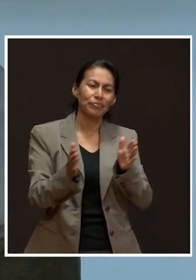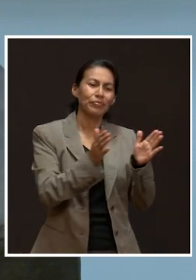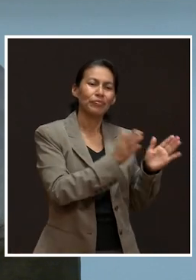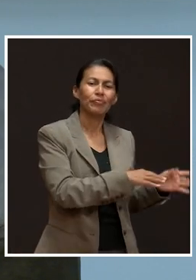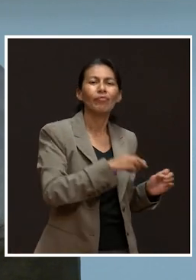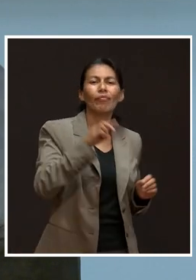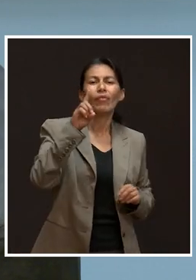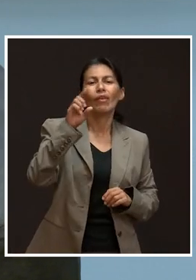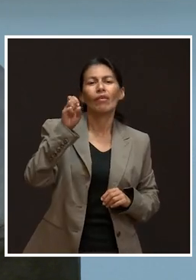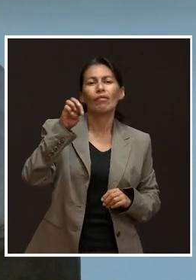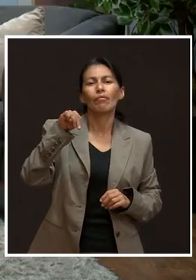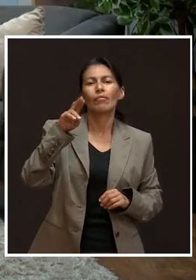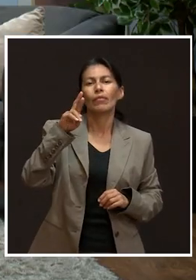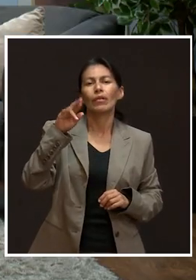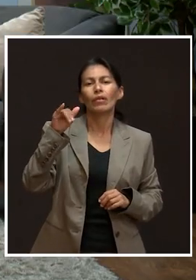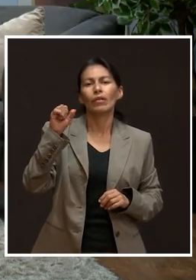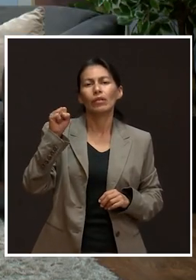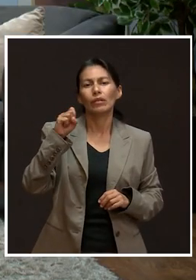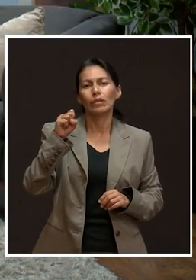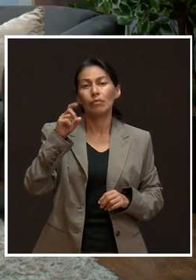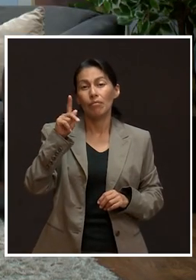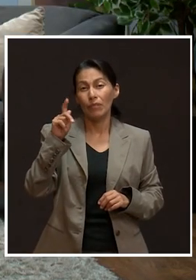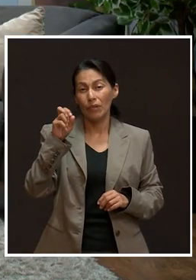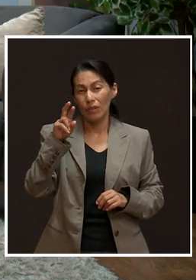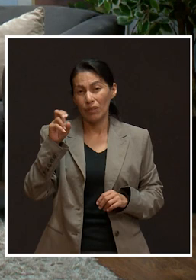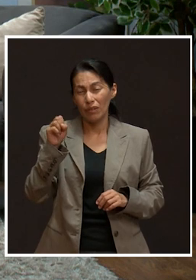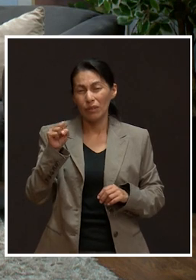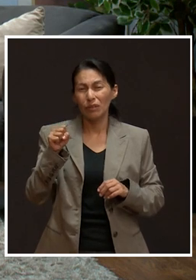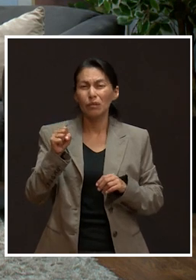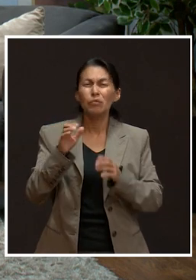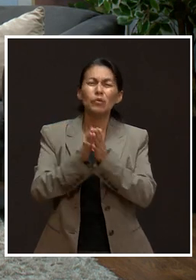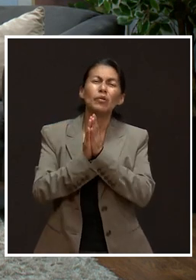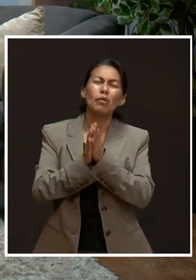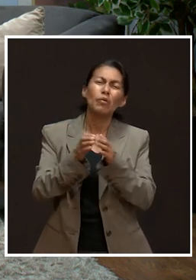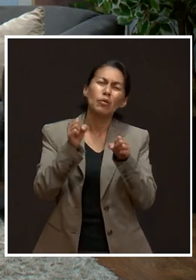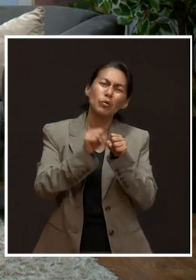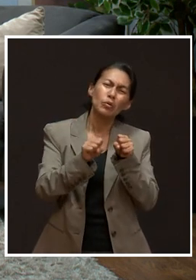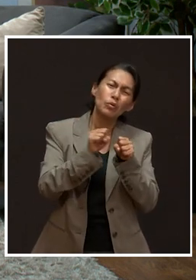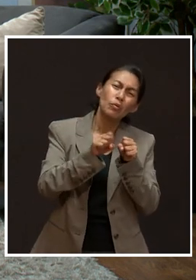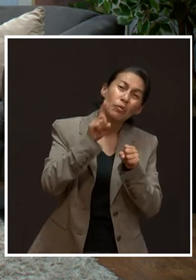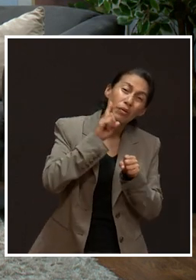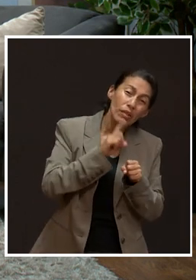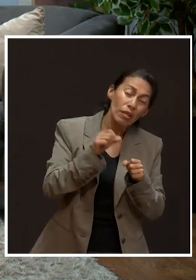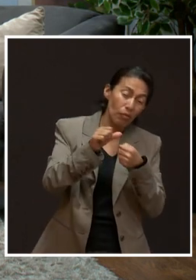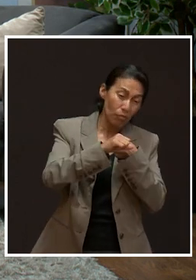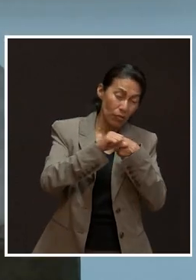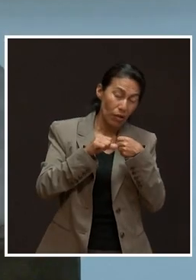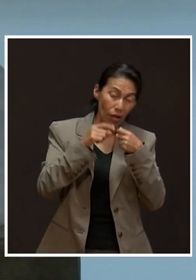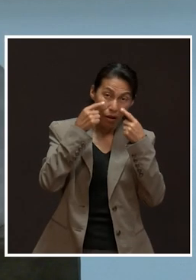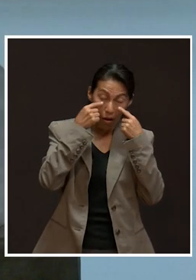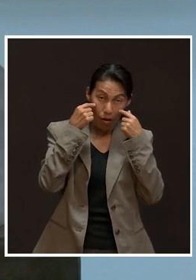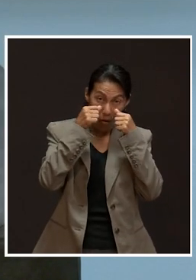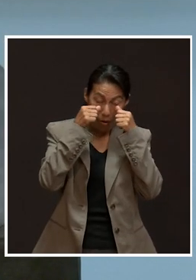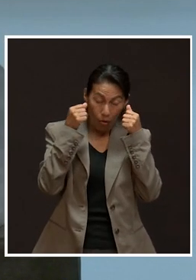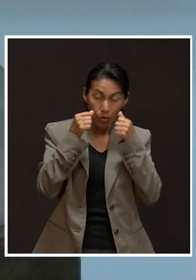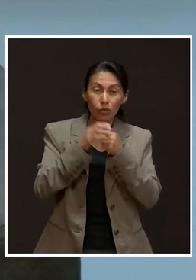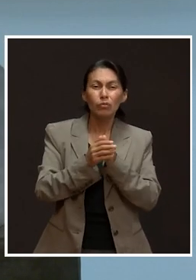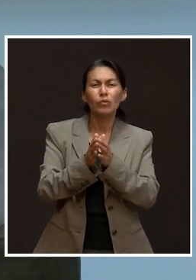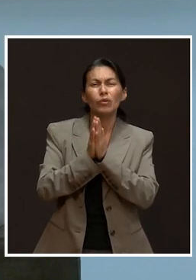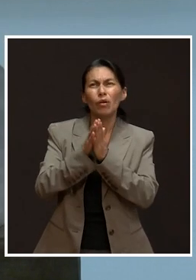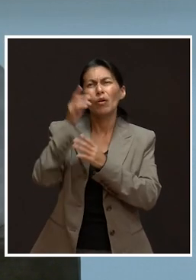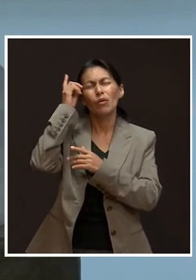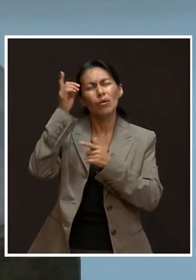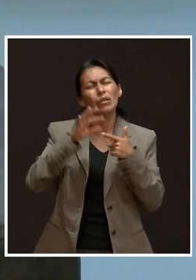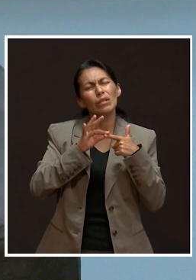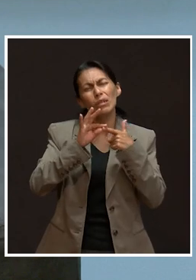su poder y su gloria. Damaris, Pérez. Por mi sobrina Valeria Pérez. Será operada de su vista. Que nuestro Dios